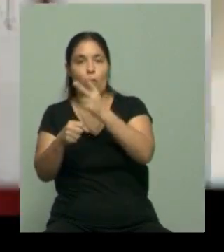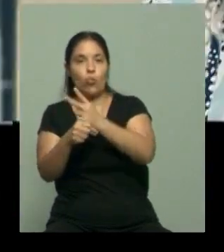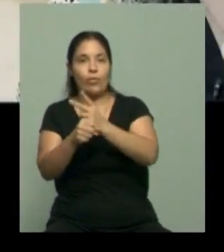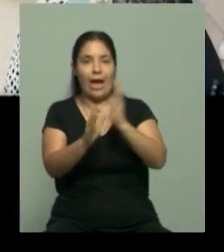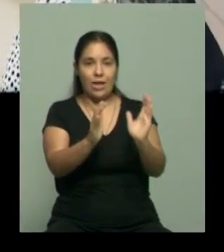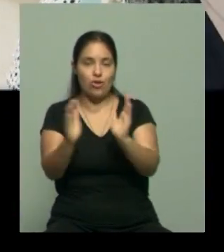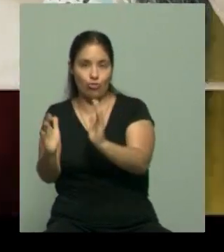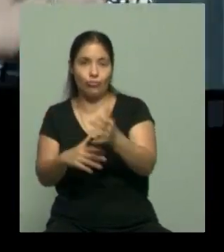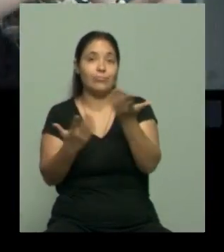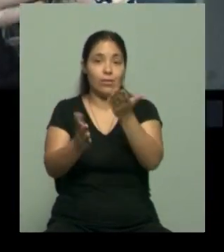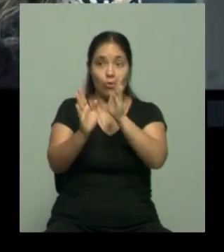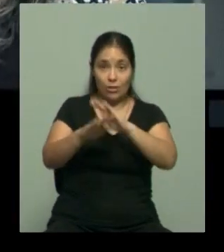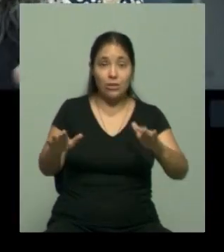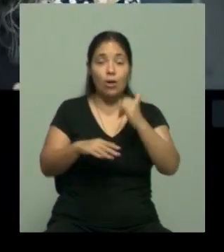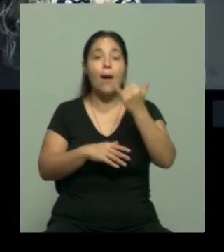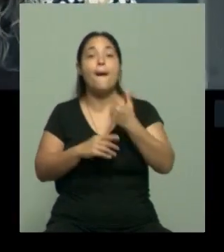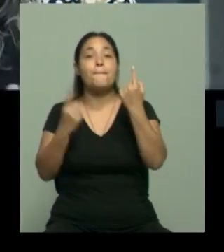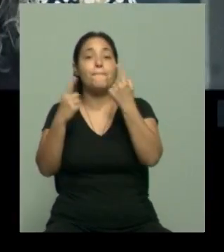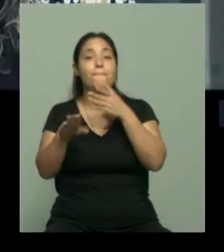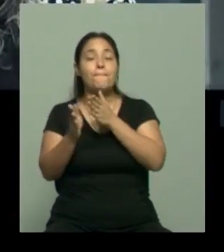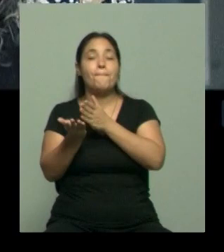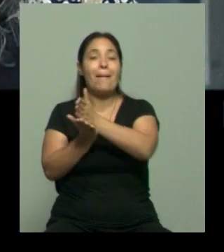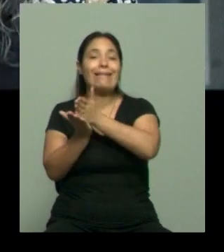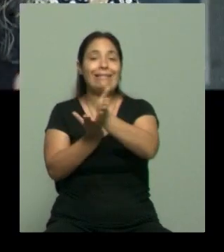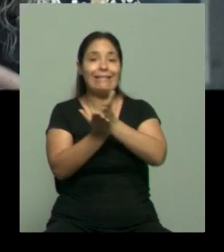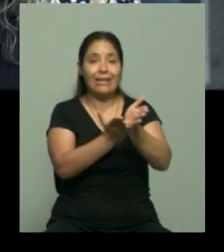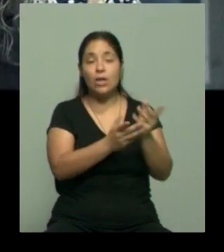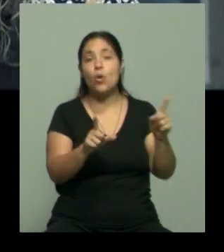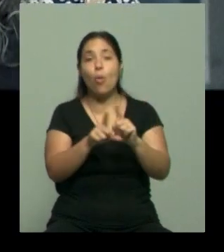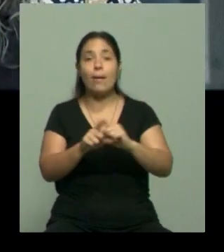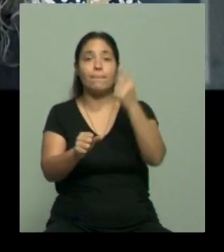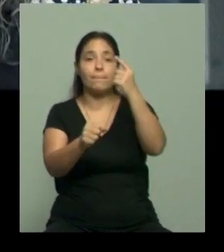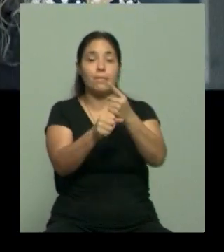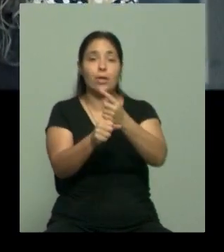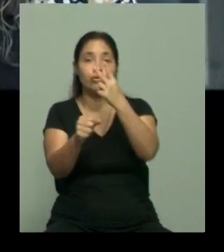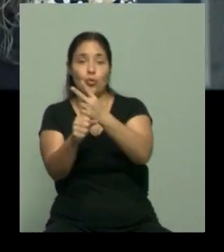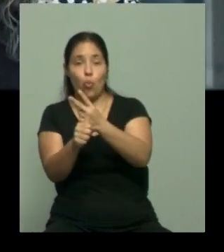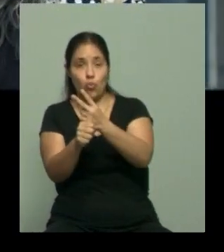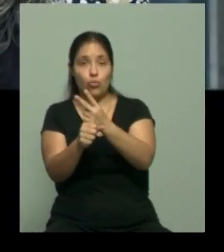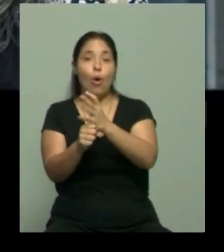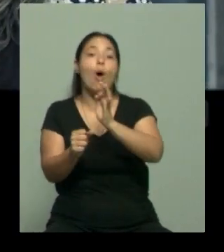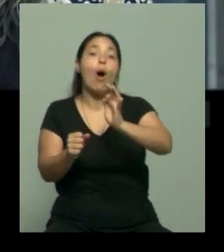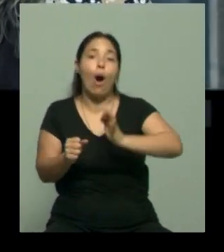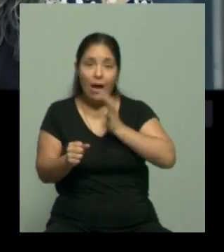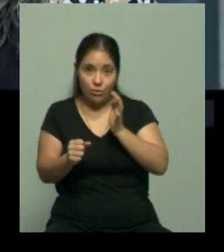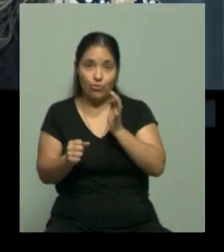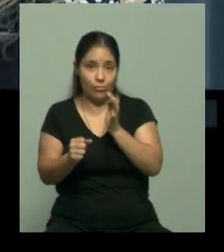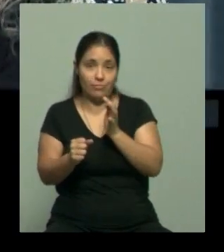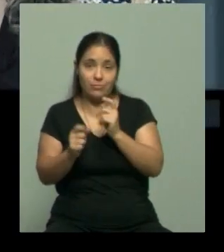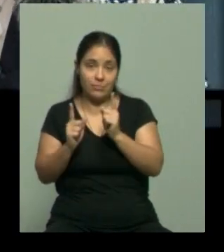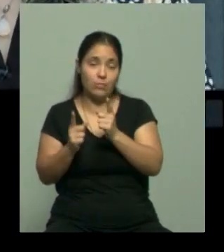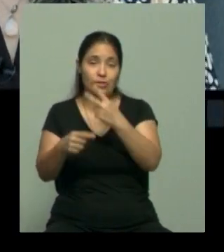secundarizada. De hecho, los chicos tenían las materias como las tienen hoy en un primero o segundo año del secundario. En realidad fue una